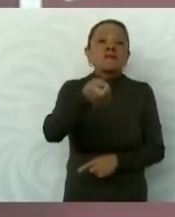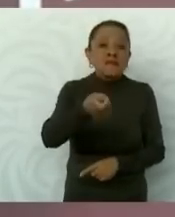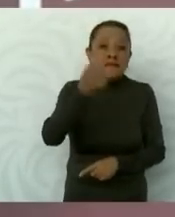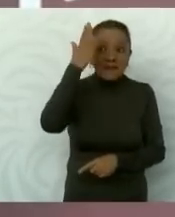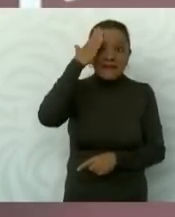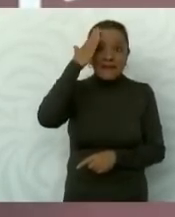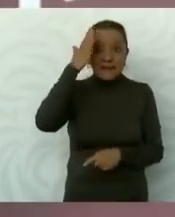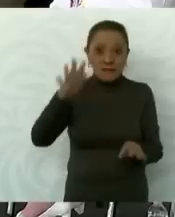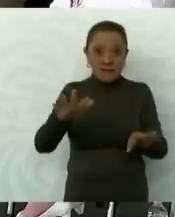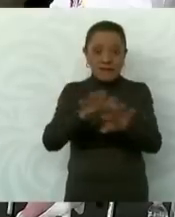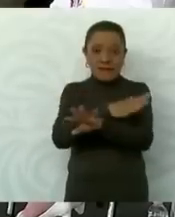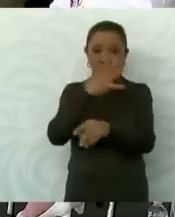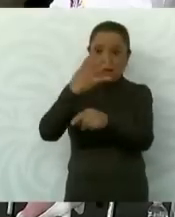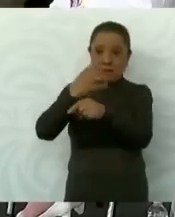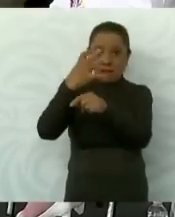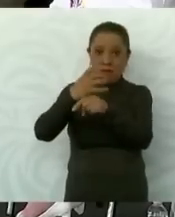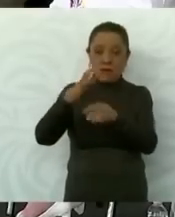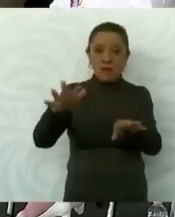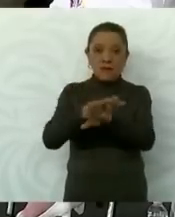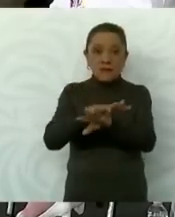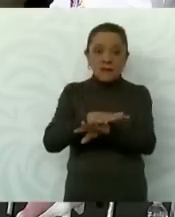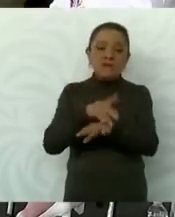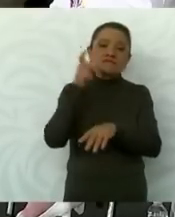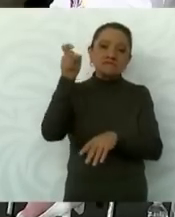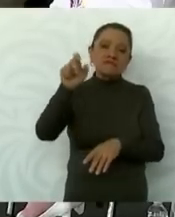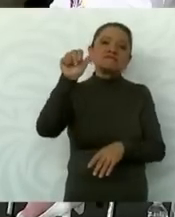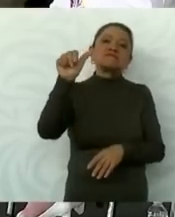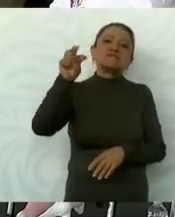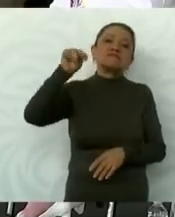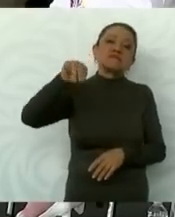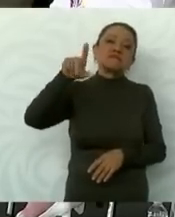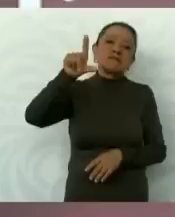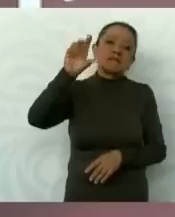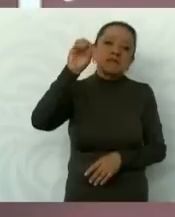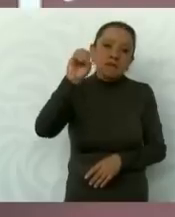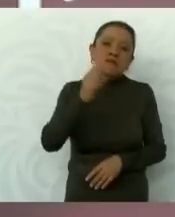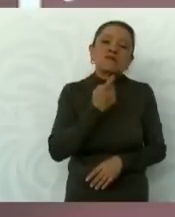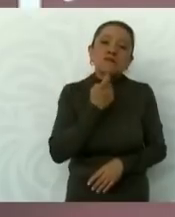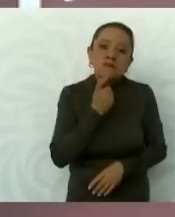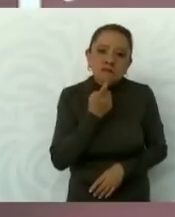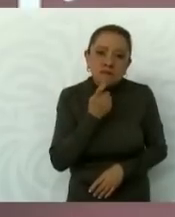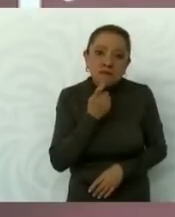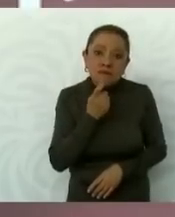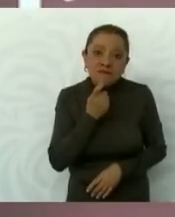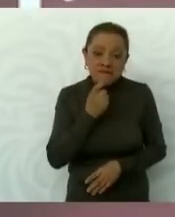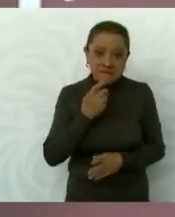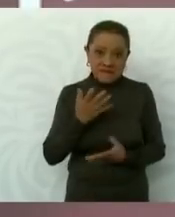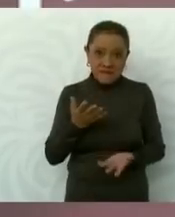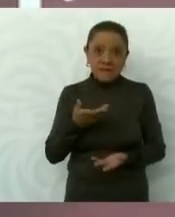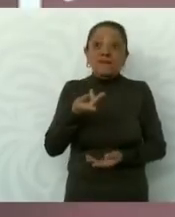esta transformación? Andrés Manuel López Obrador. Solo que esta vez